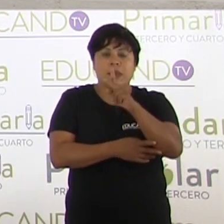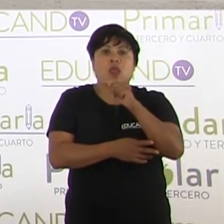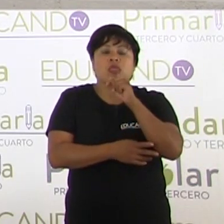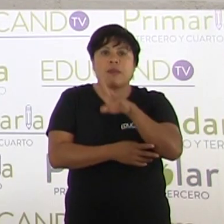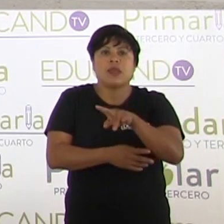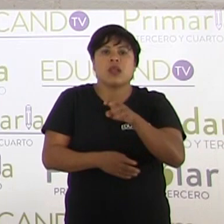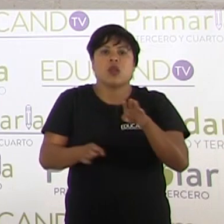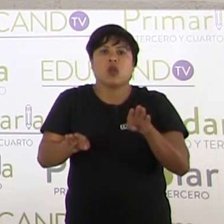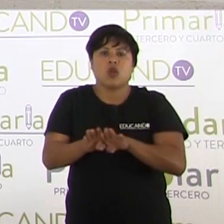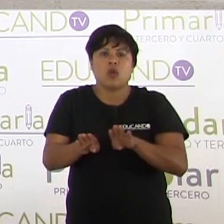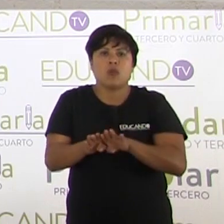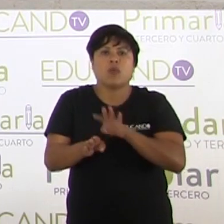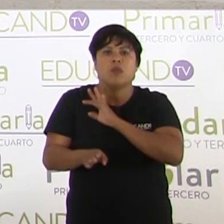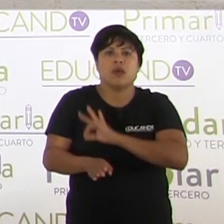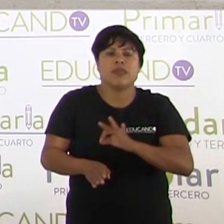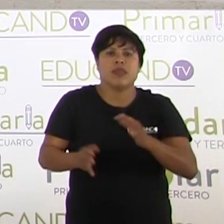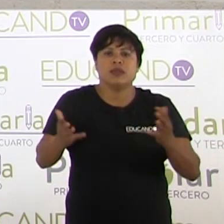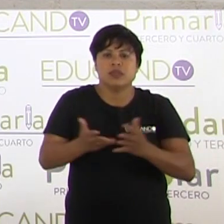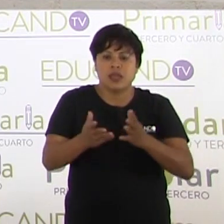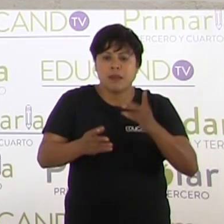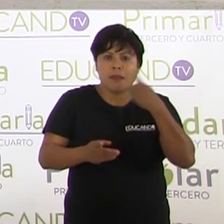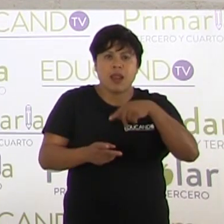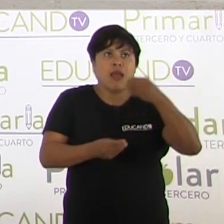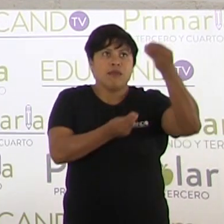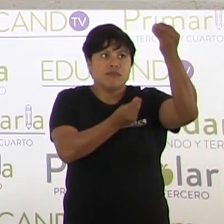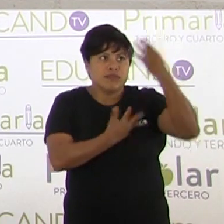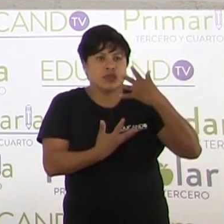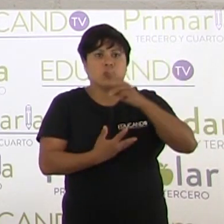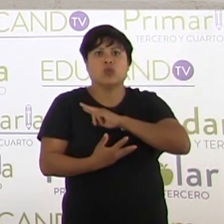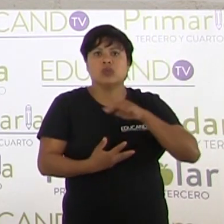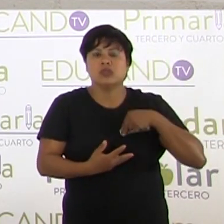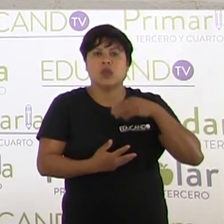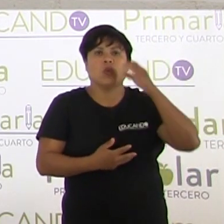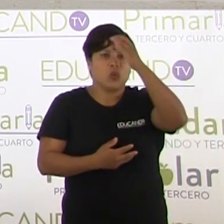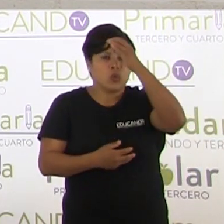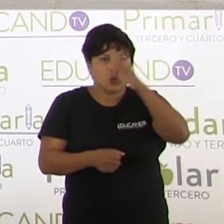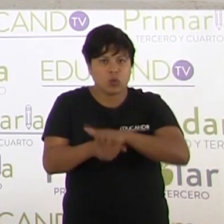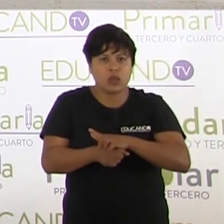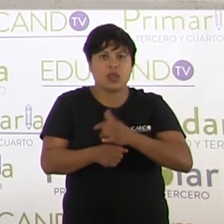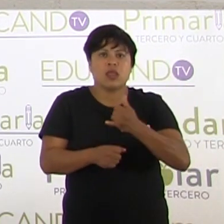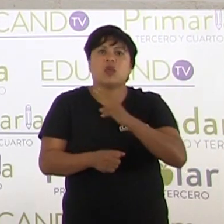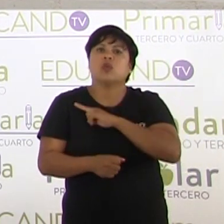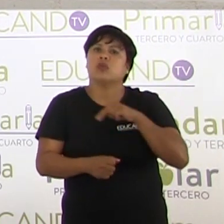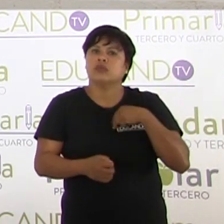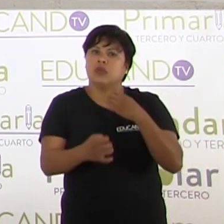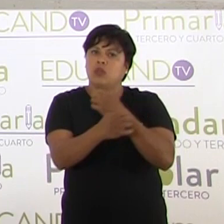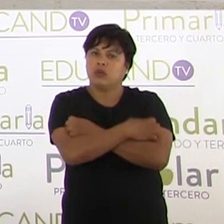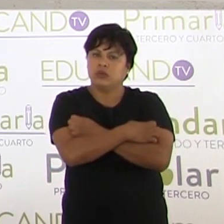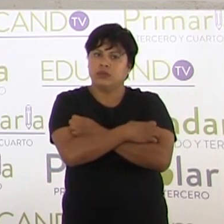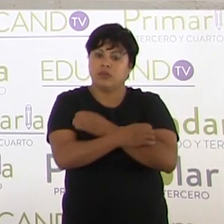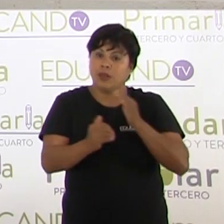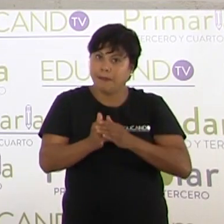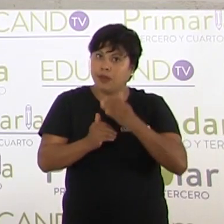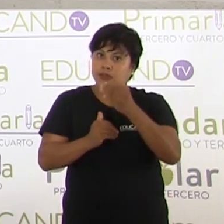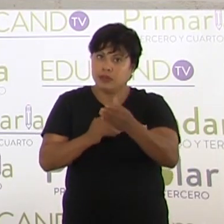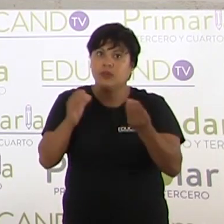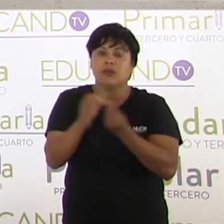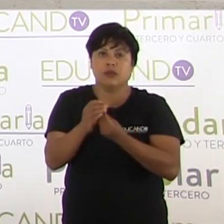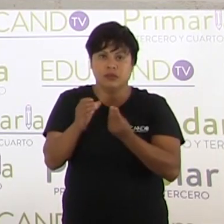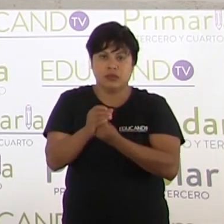también eso cómo viene a contribuir en nuestra cultura y en nuestra educación. En la próxima